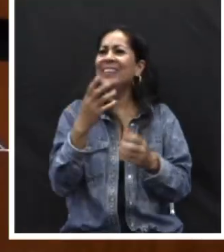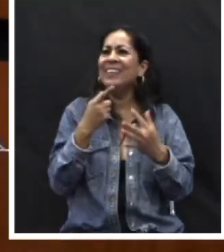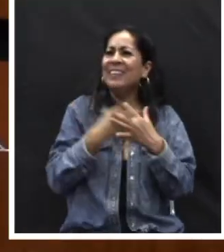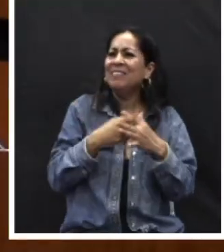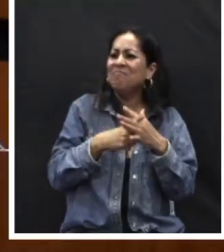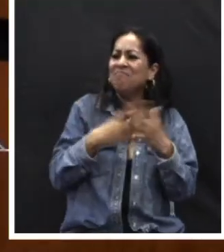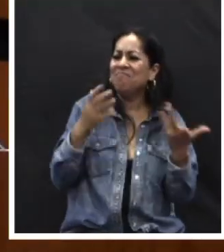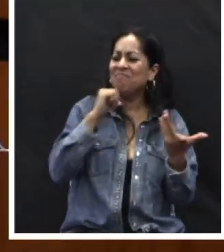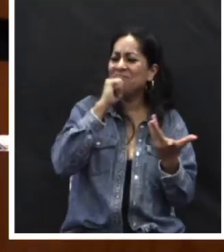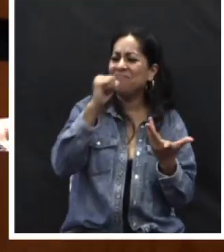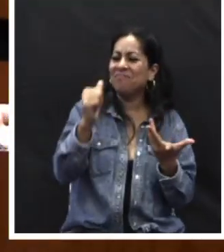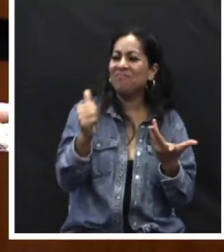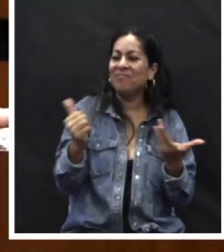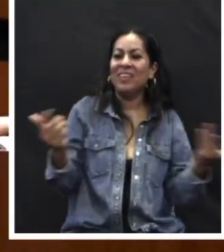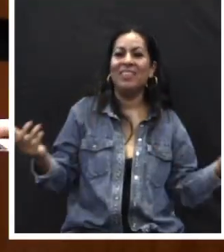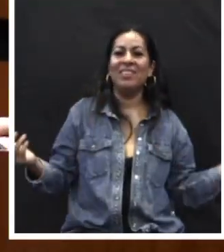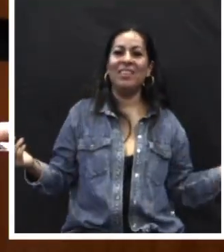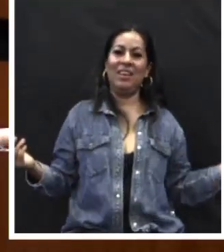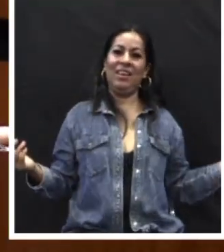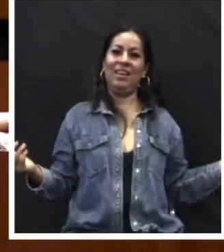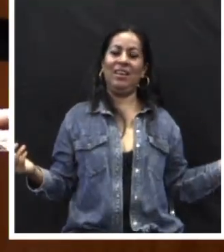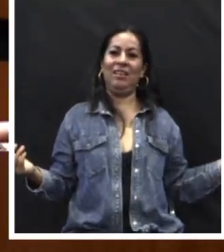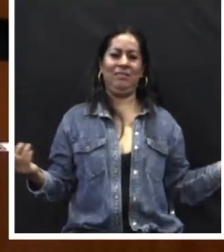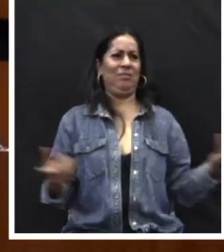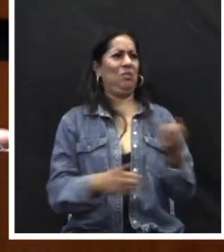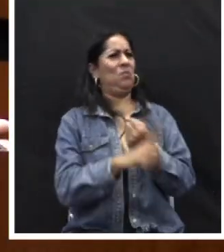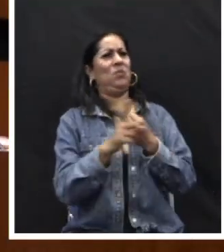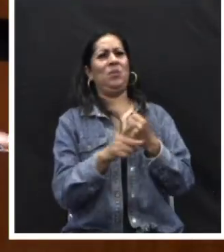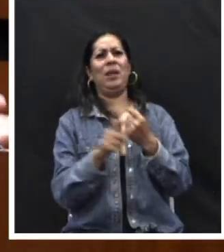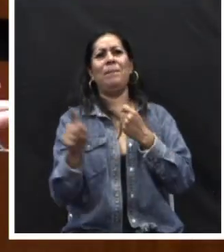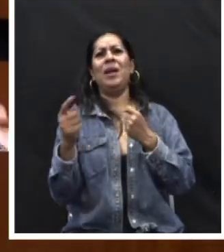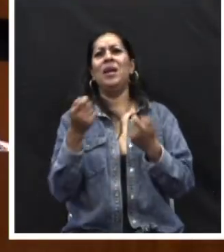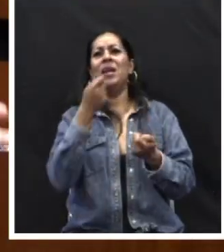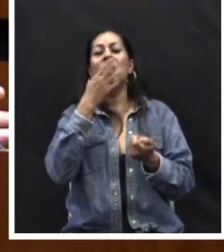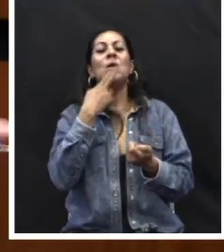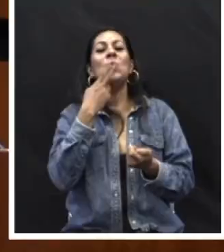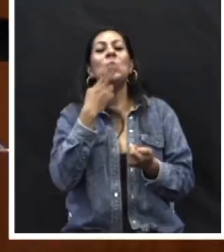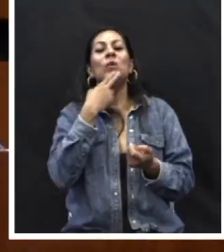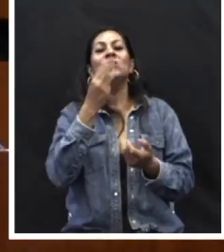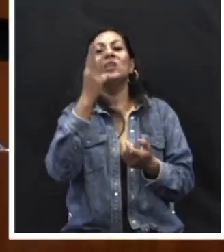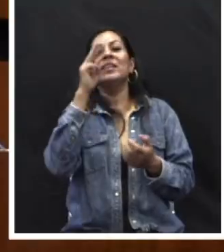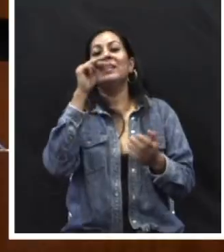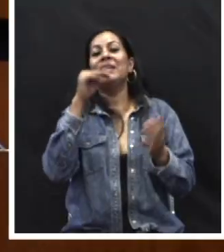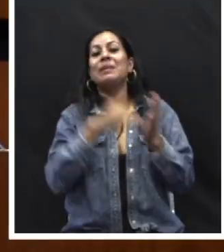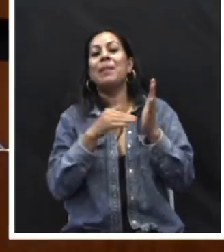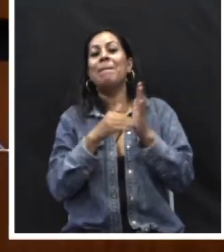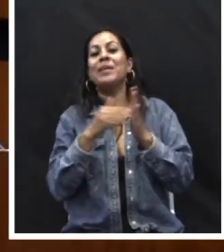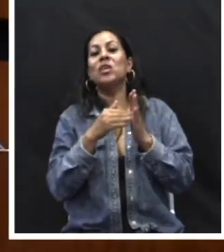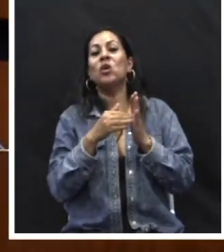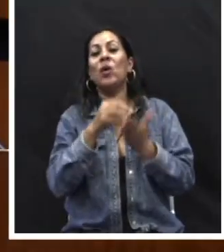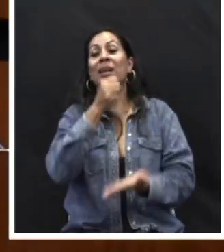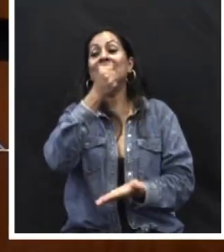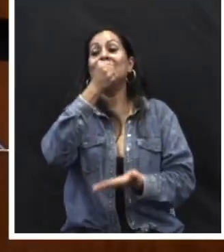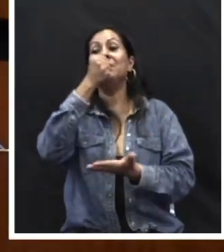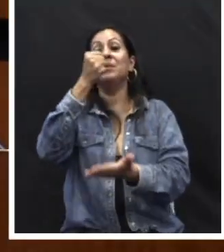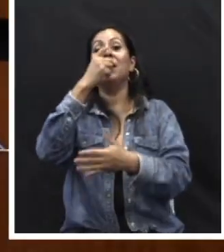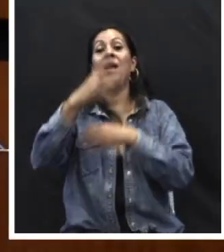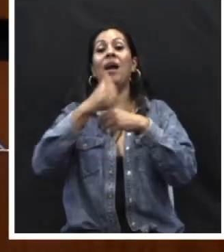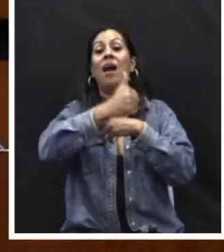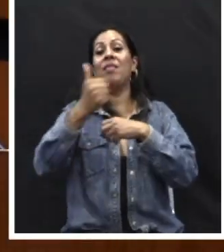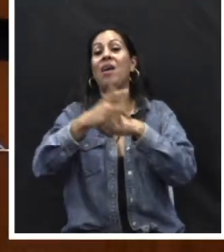señalamiento oficial. ¿Acaso no hay irregularidades en el manejo de más de 3,000 millones de pesos de presupuesto